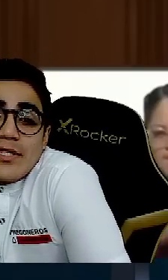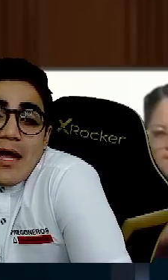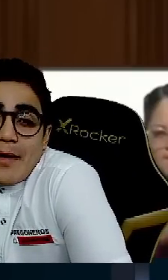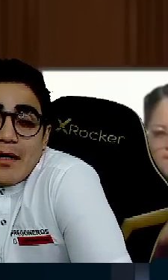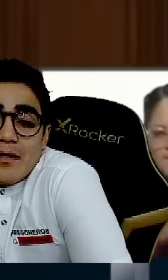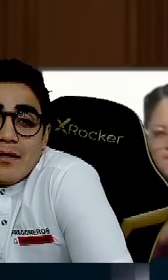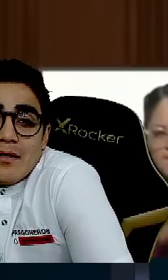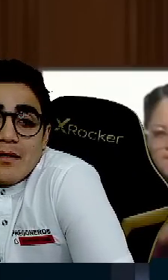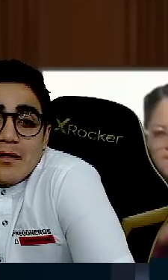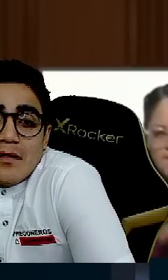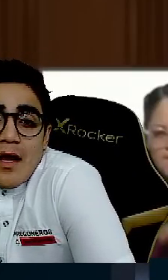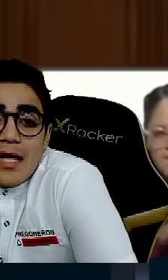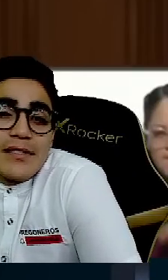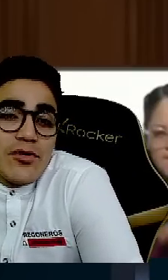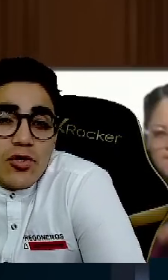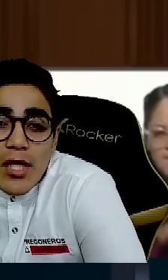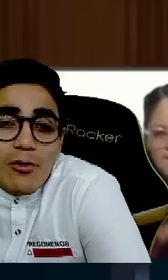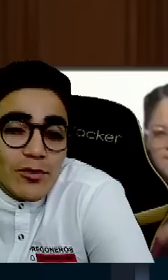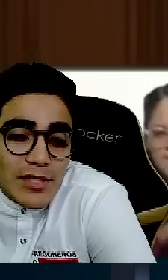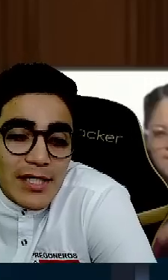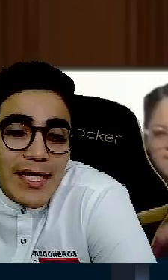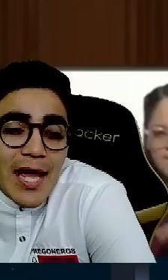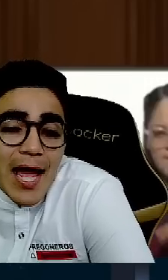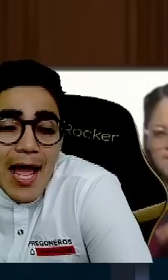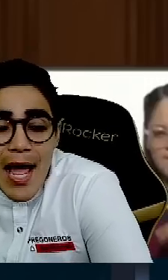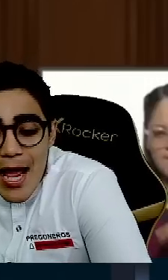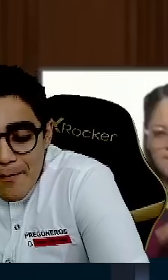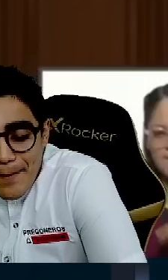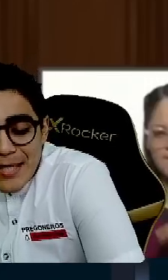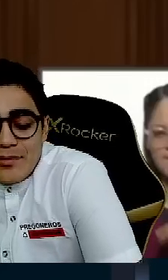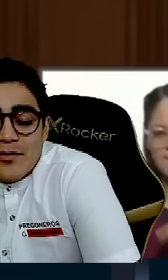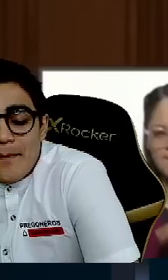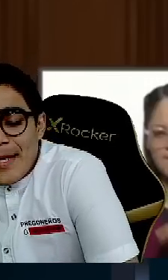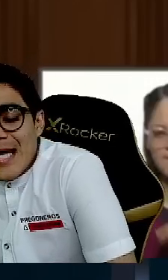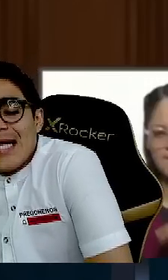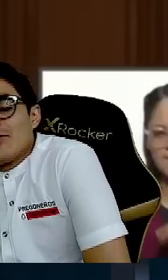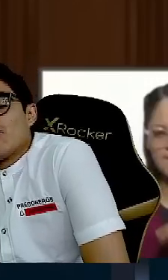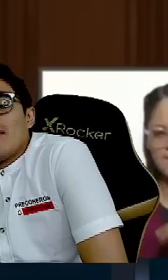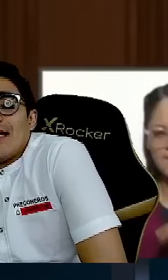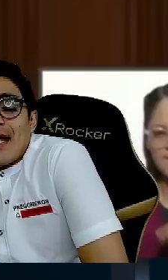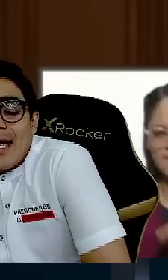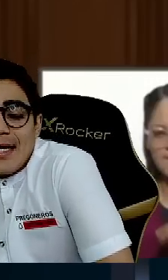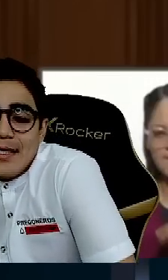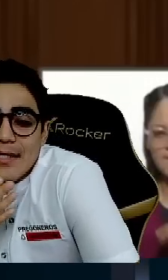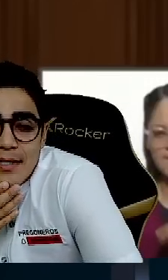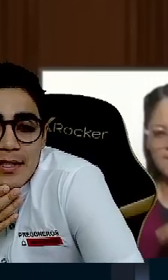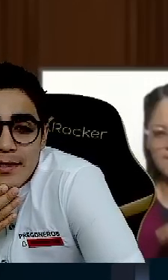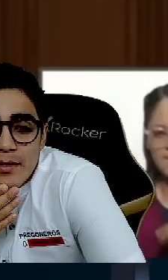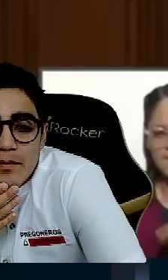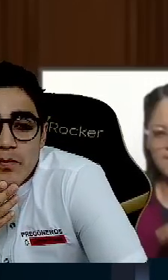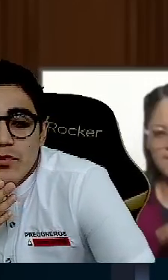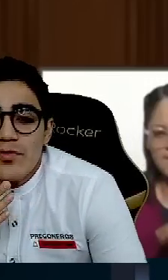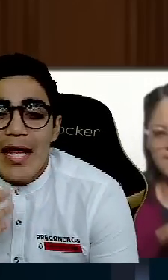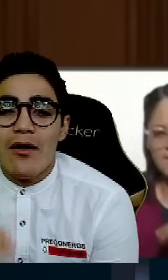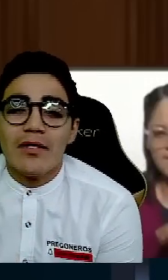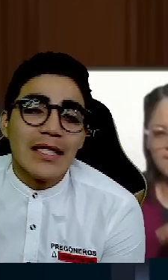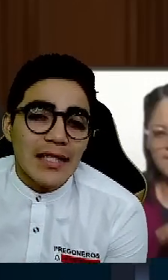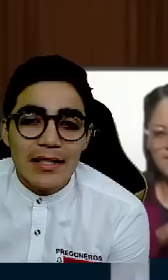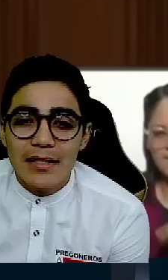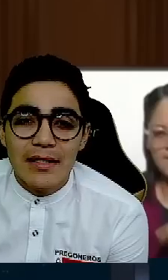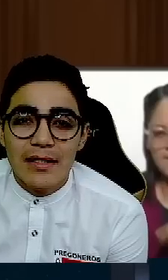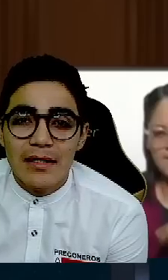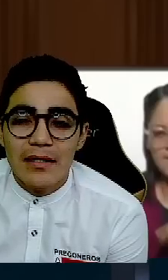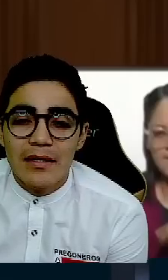le gustaba al señor que cuando salía al patio le pegara el sol en la cara, puso una